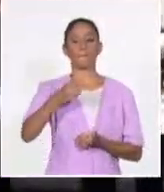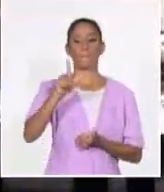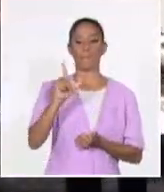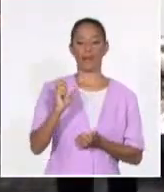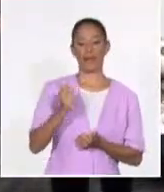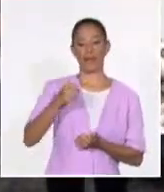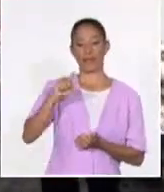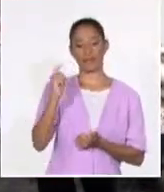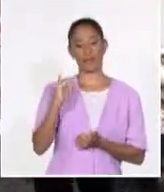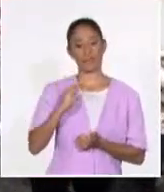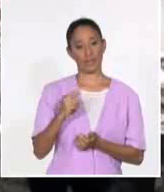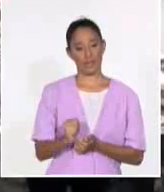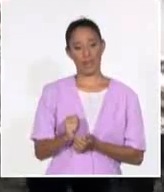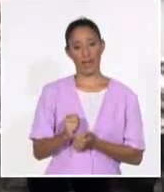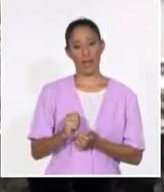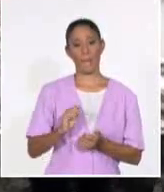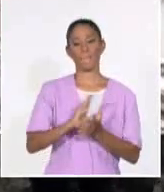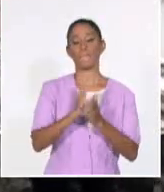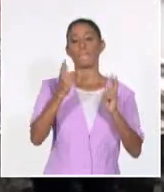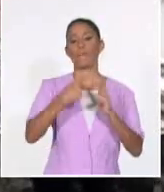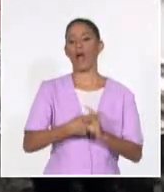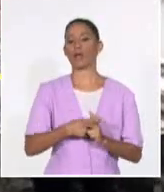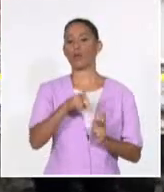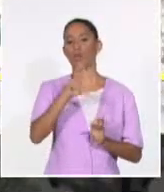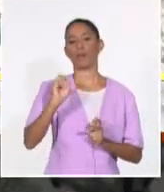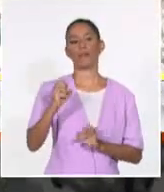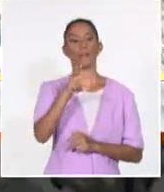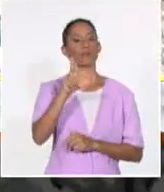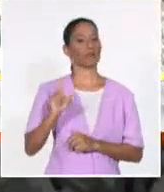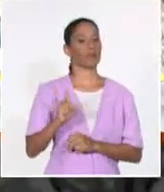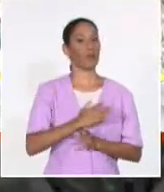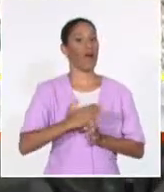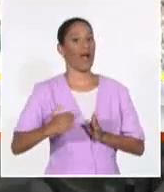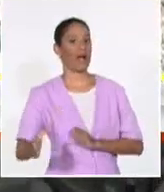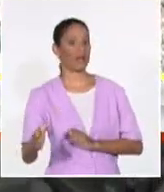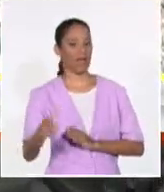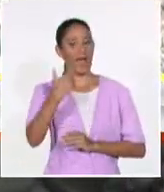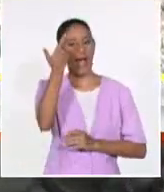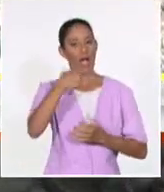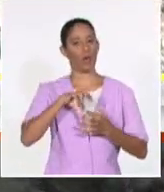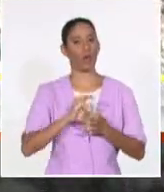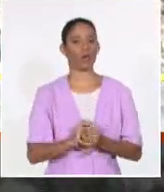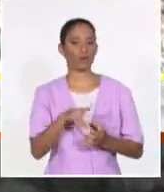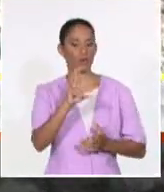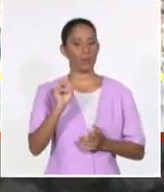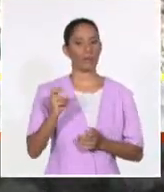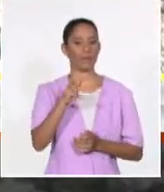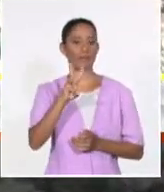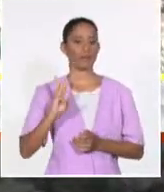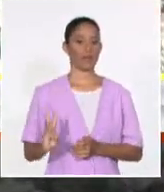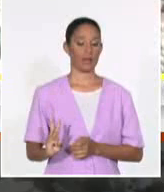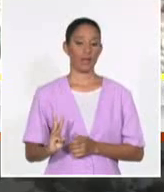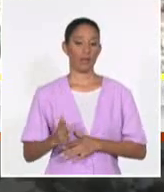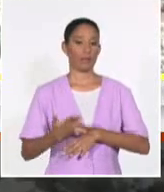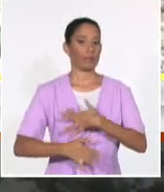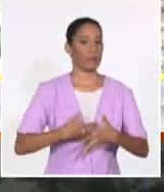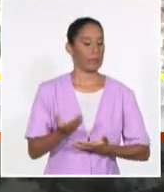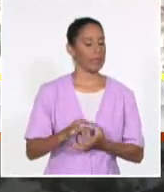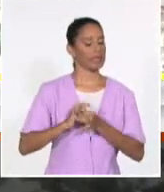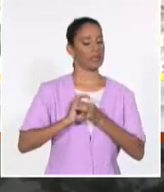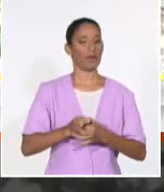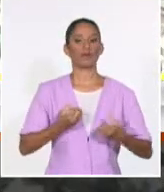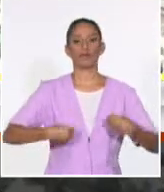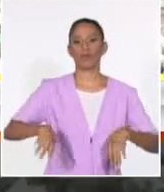de 2021 hasta agosto de 2023. La comisión afirmó que Israel no emplea ningún medio para evitar las bajas civiles entre la